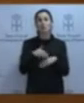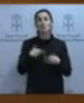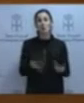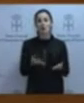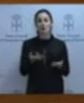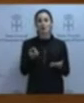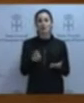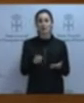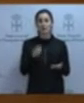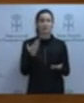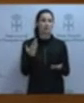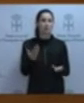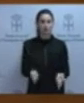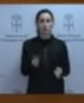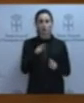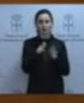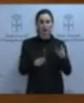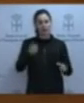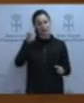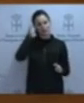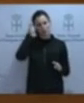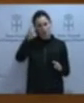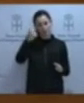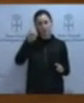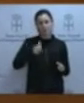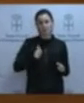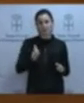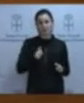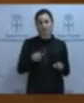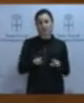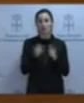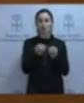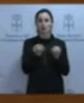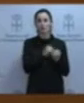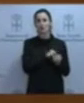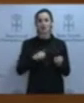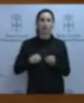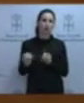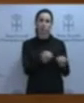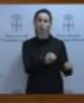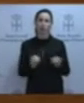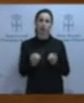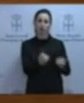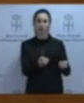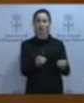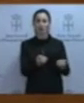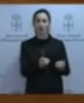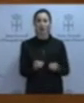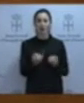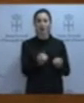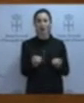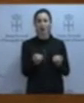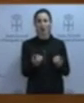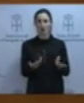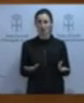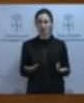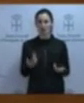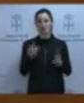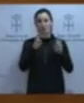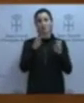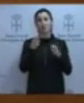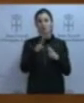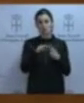emburriar a que las personas que viven en nuestros pueblos tengan que usar el vehículo privado para poder moverse provoca dos cuestiones elementales.